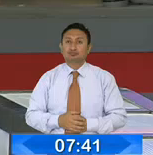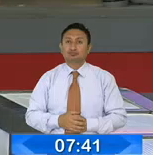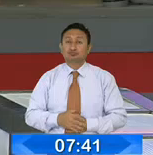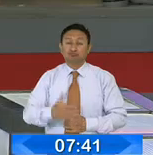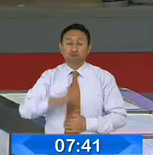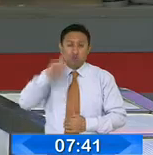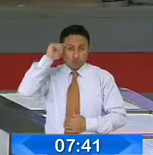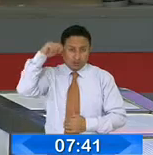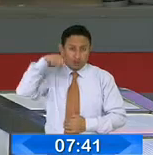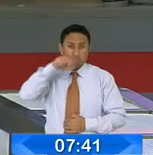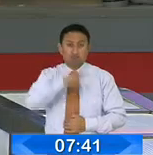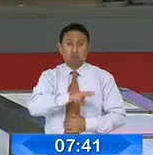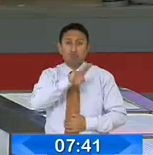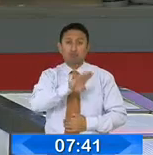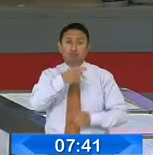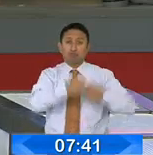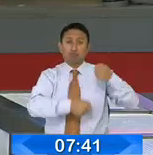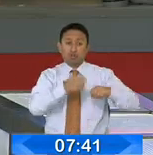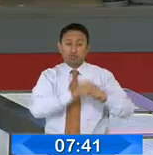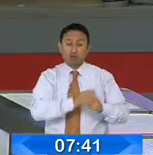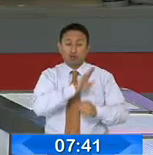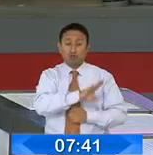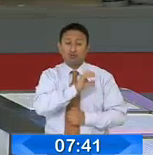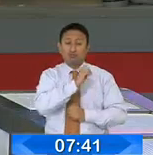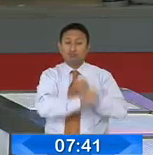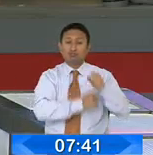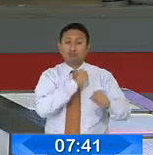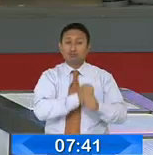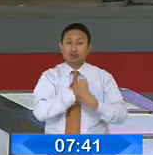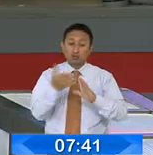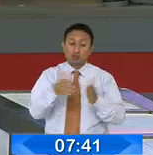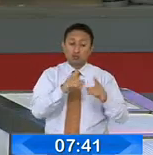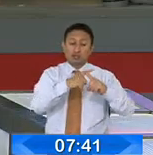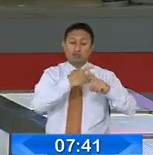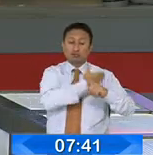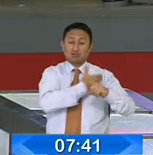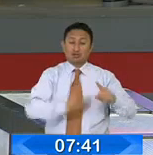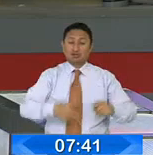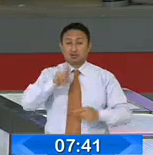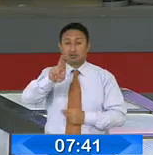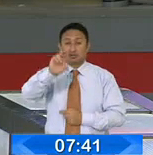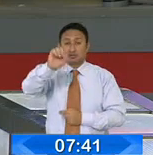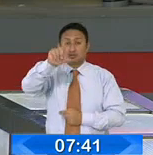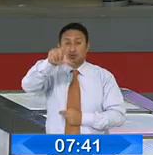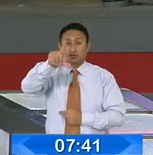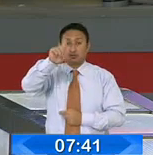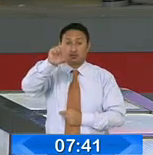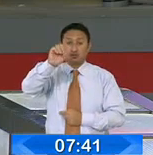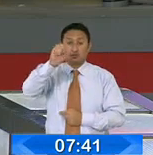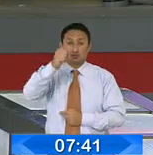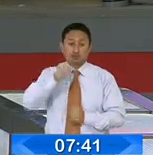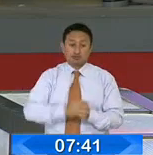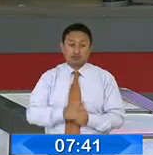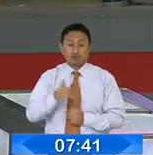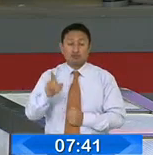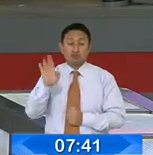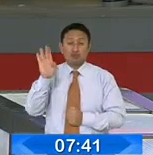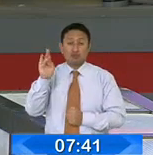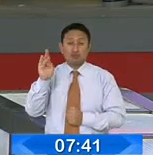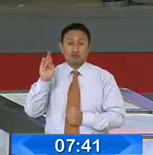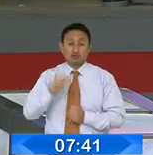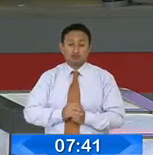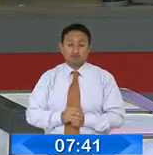Recordar que este 24 de mayo se cumplieron 40 años de la muerte del expresidente de la República, Jaime Roldós Aguilera, su esposa Marta Bucaram Ortiz y